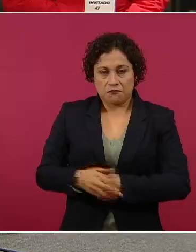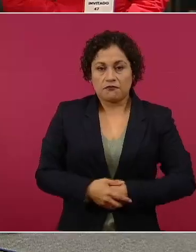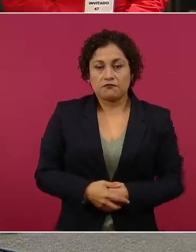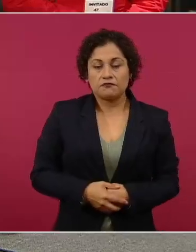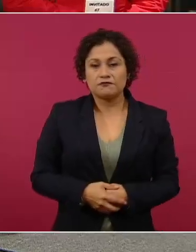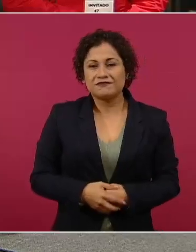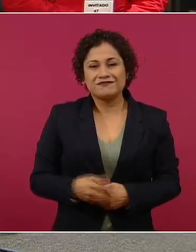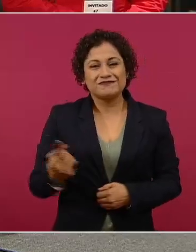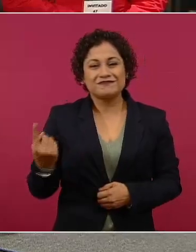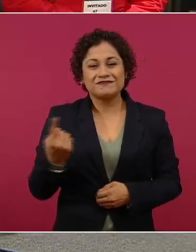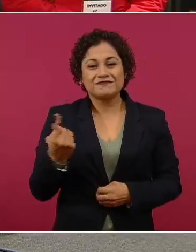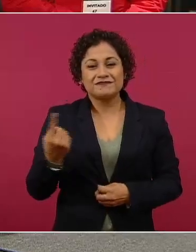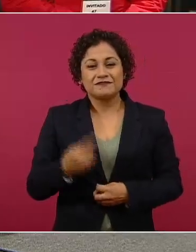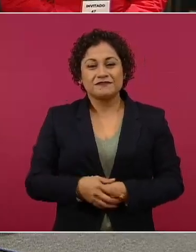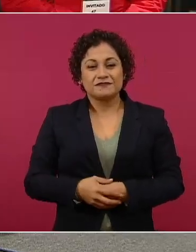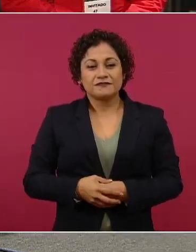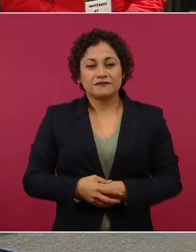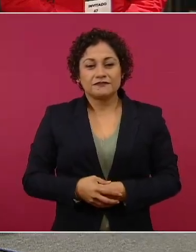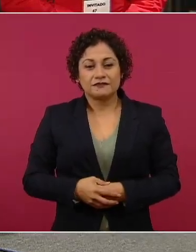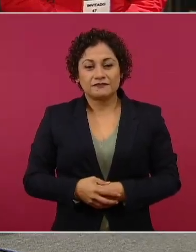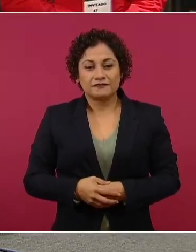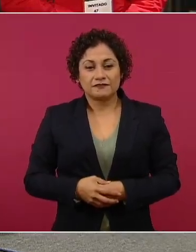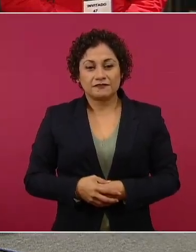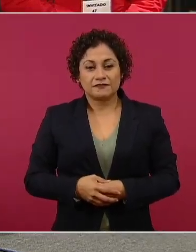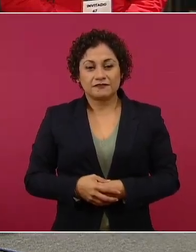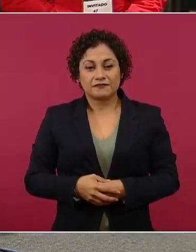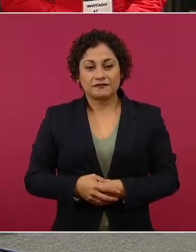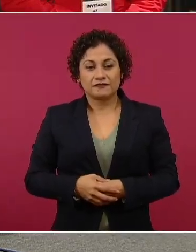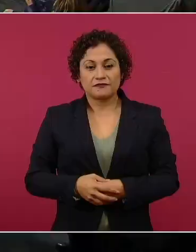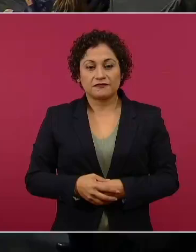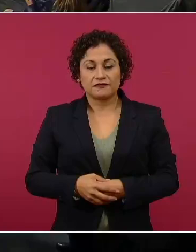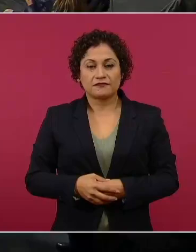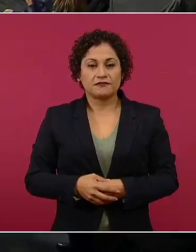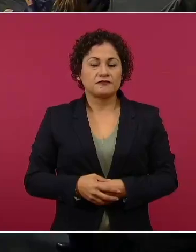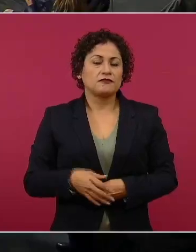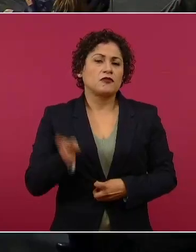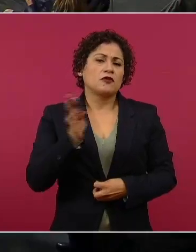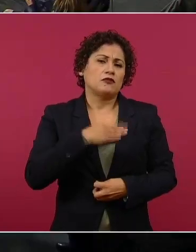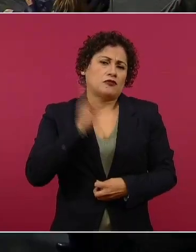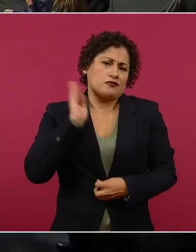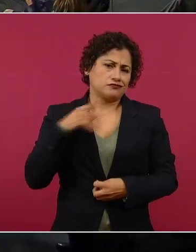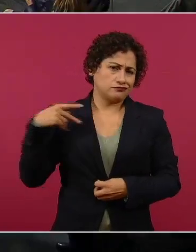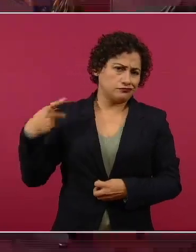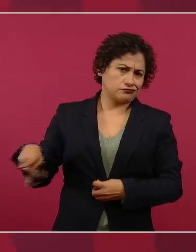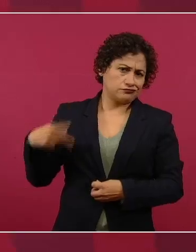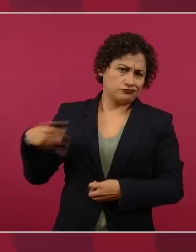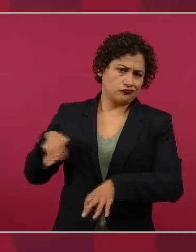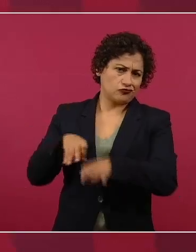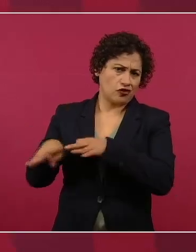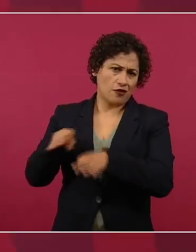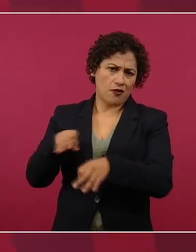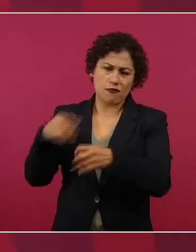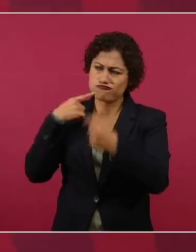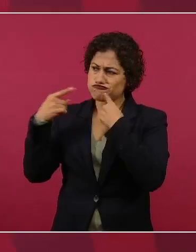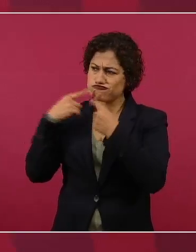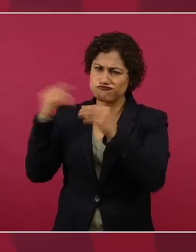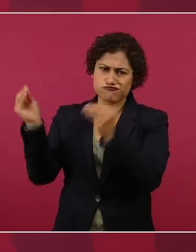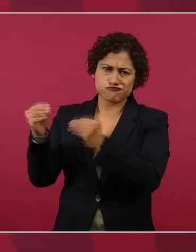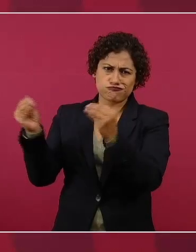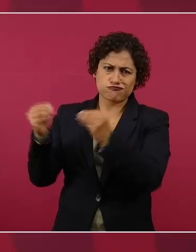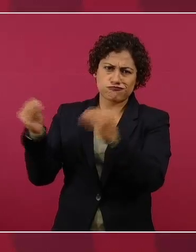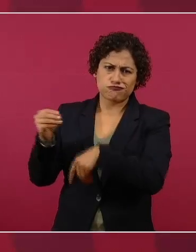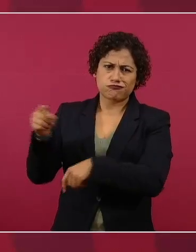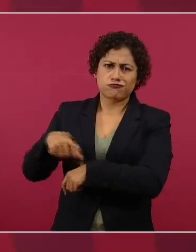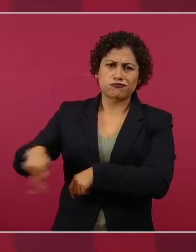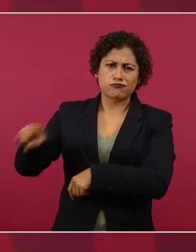plan B? Se va a congelar, si se regresa se va a congelar. Bueno, pero que ellos lo debatan y que se defiendan